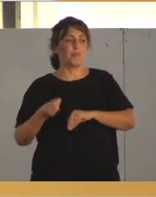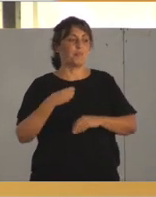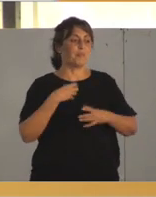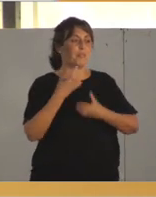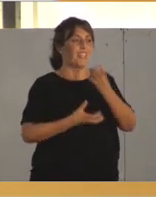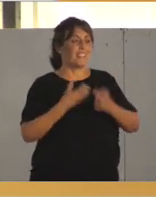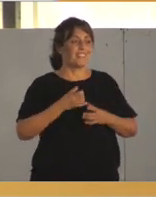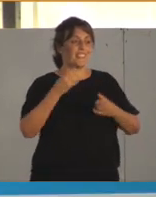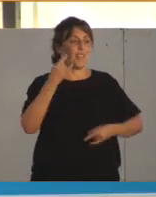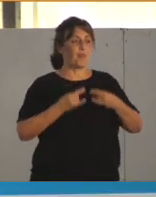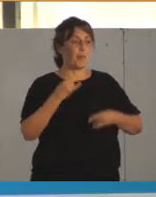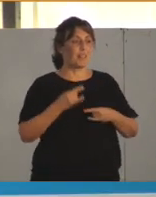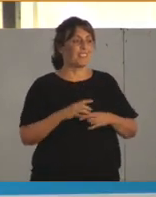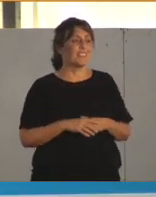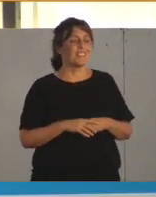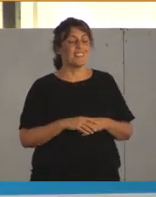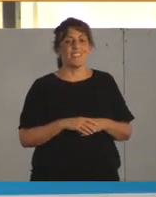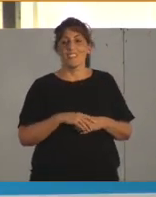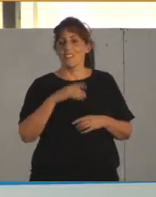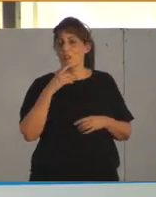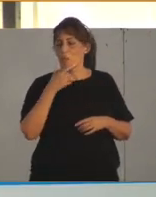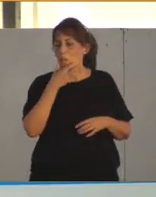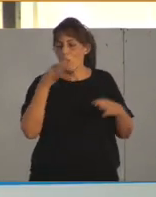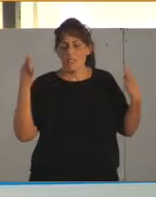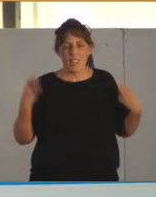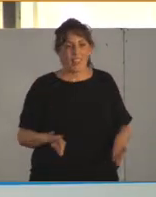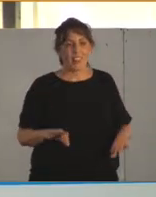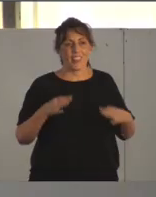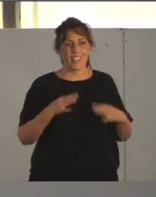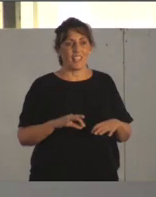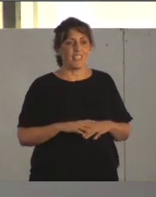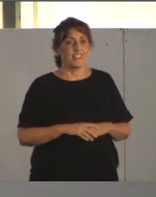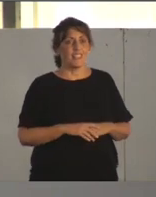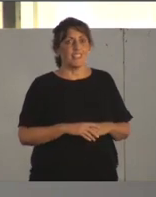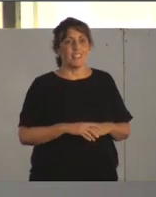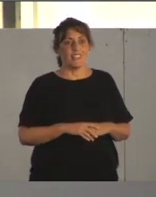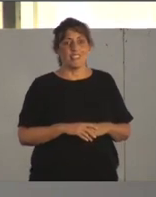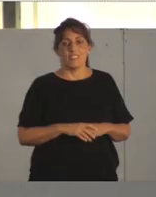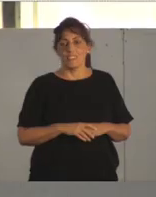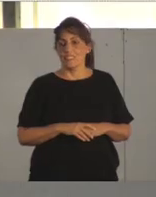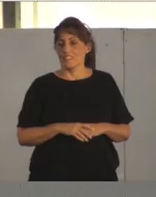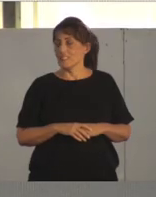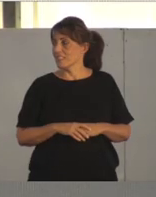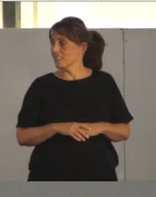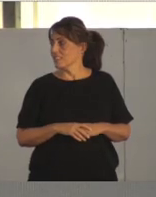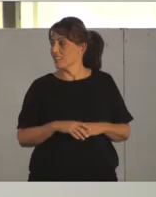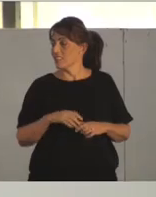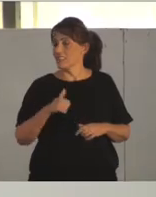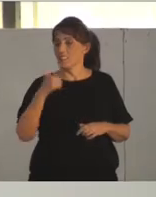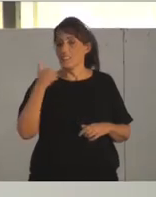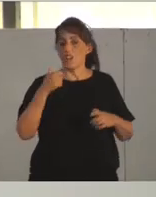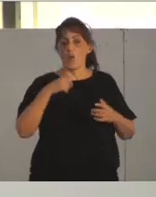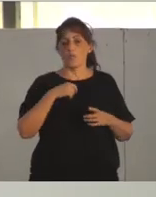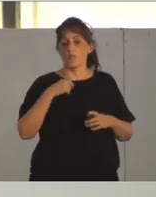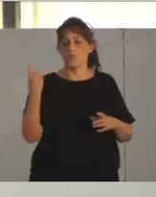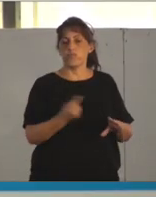recetas Thermomix, y es muy sencilla de ver. Se filtra, bueno, esto va a una velocidad, yo